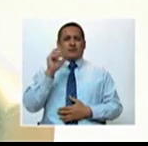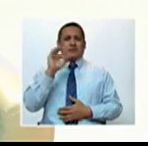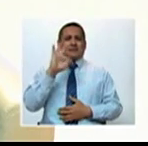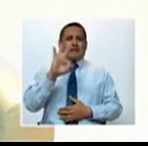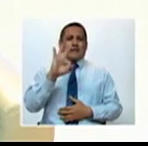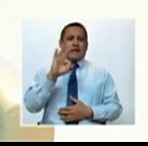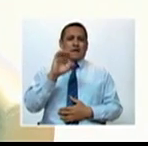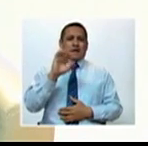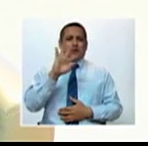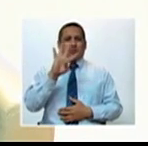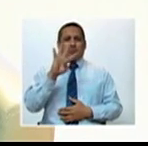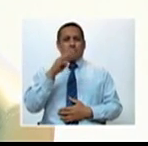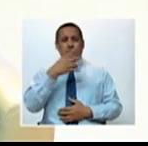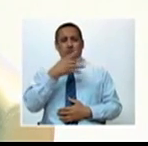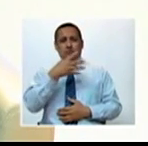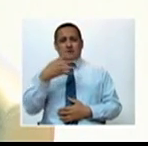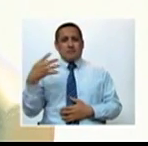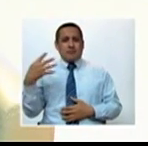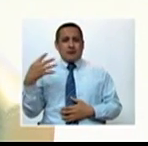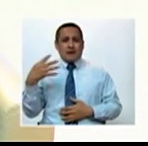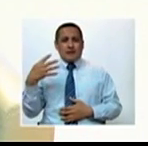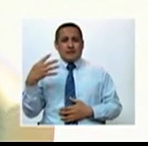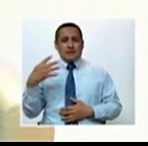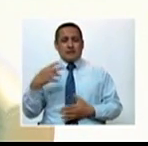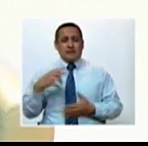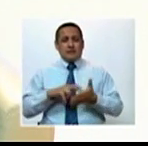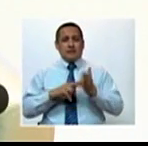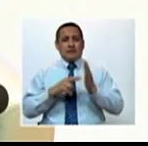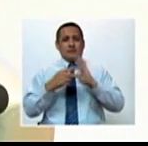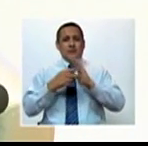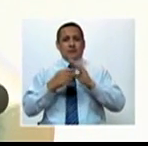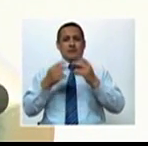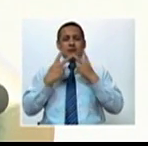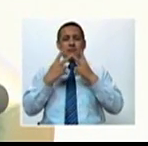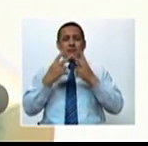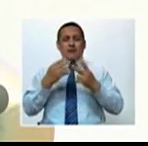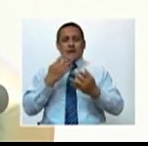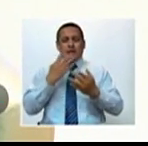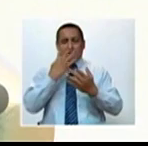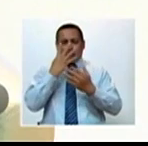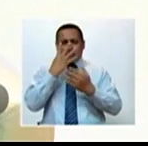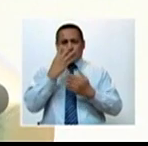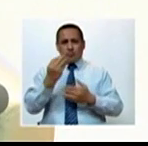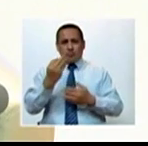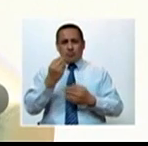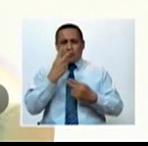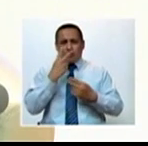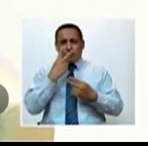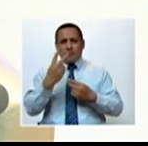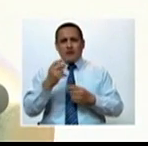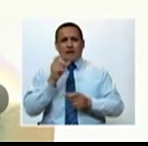en cuanto a lo que es las tendencias del consumo en el ámbito nacional,